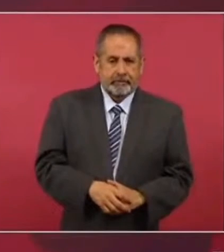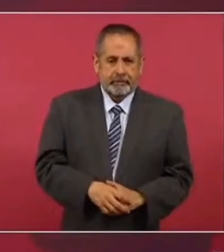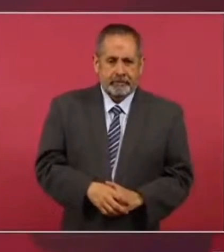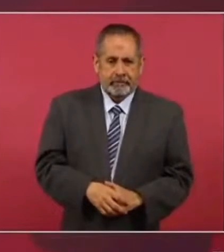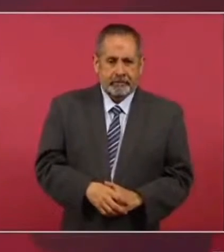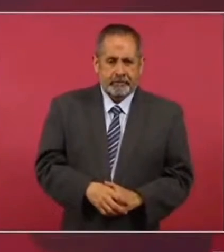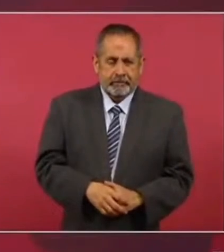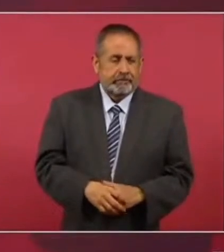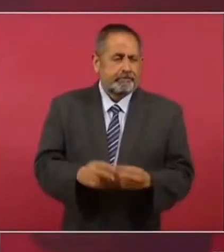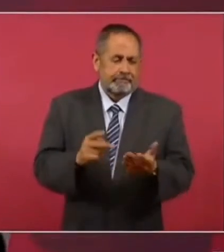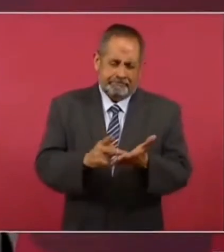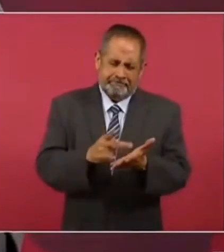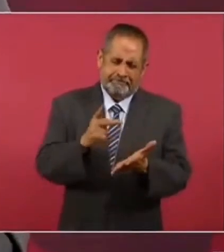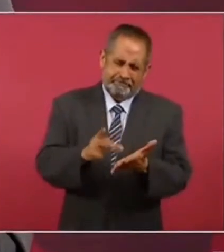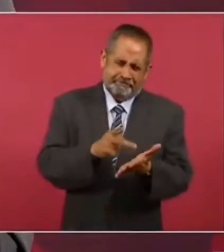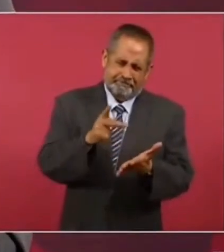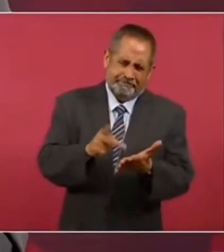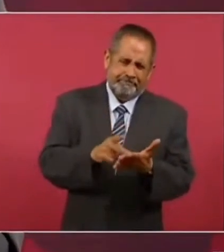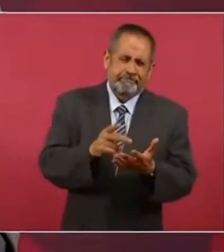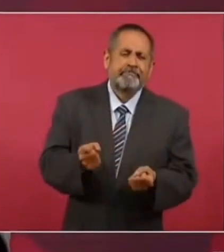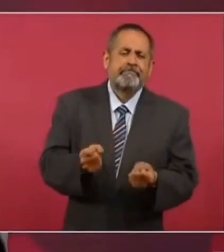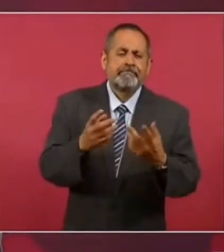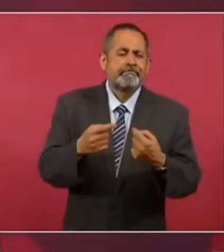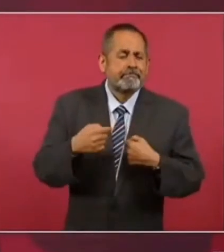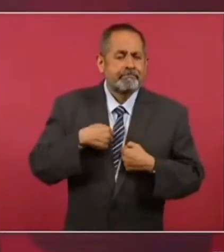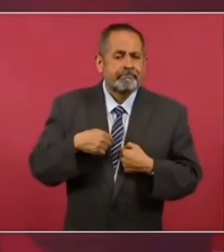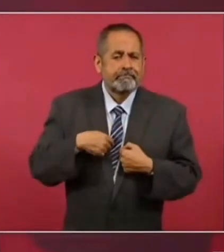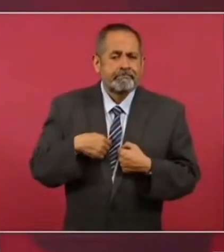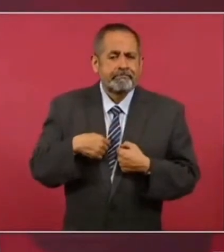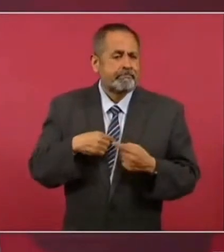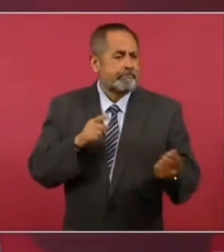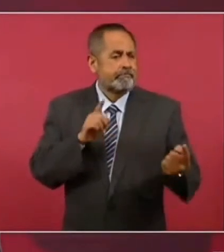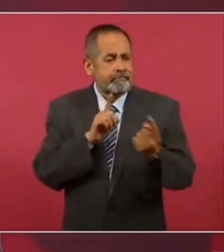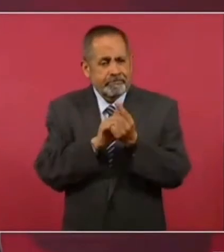¿Cuántas veces he recibido a